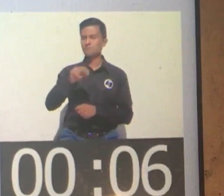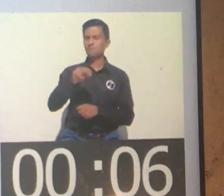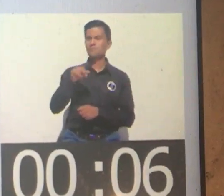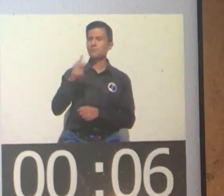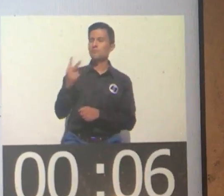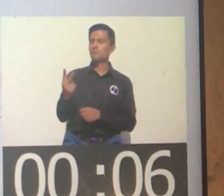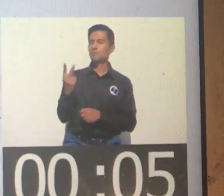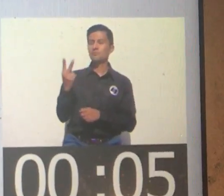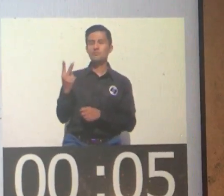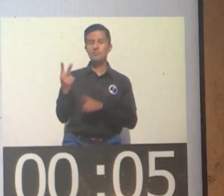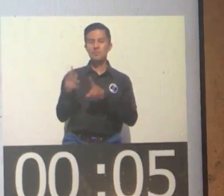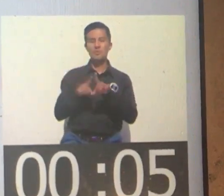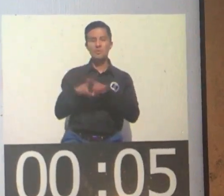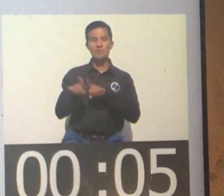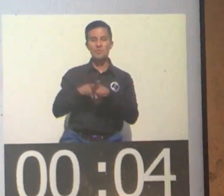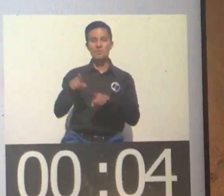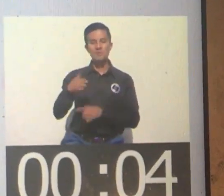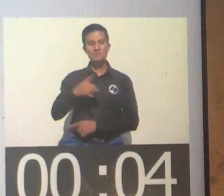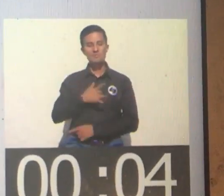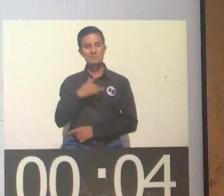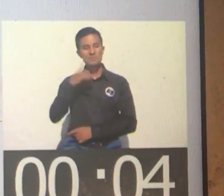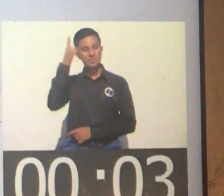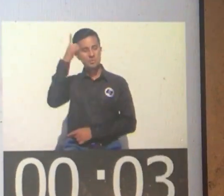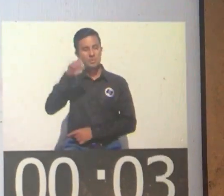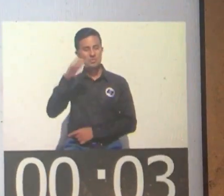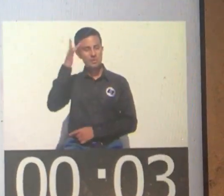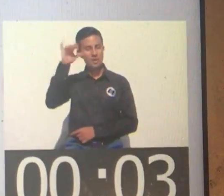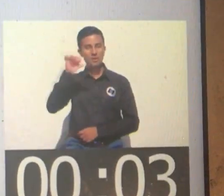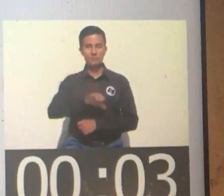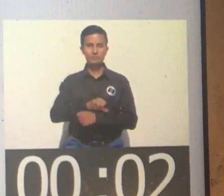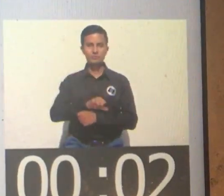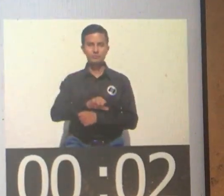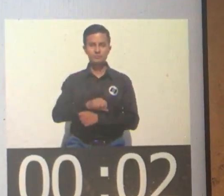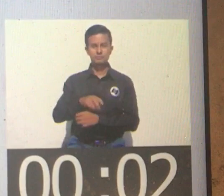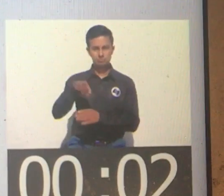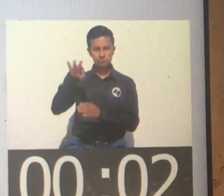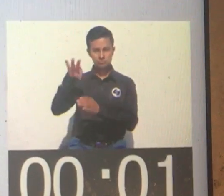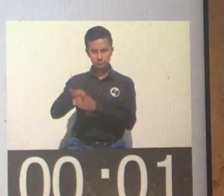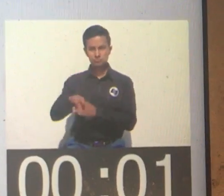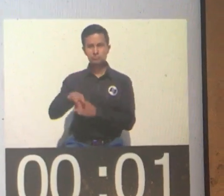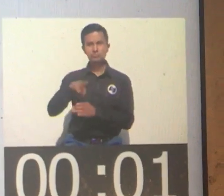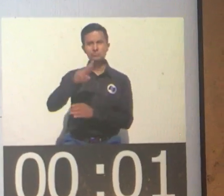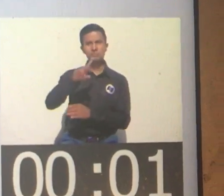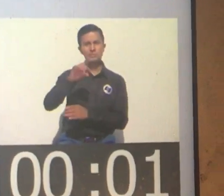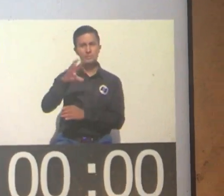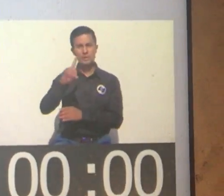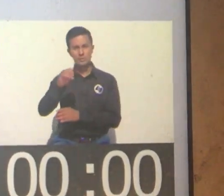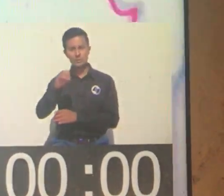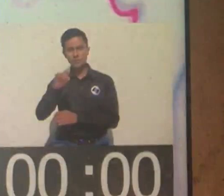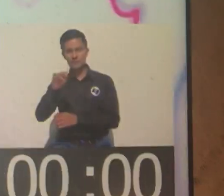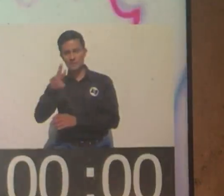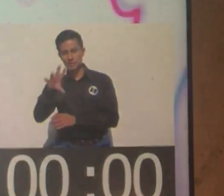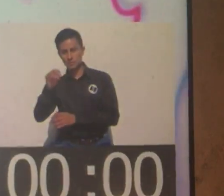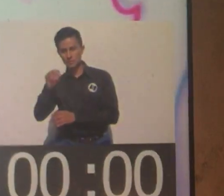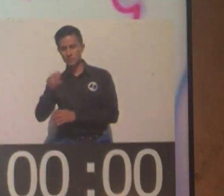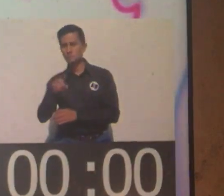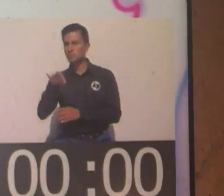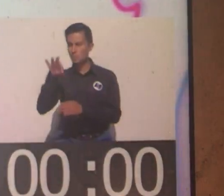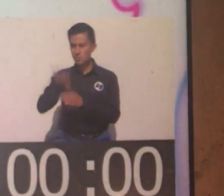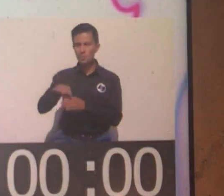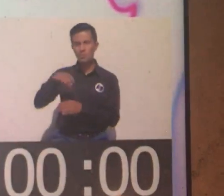sienten los dueños de san miguel allende vota por ricardo perro vota por morena